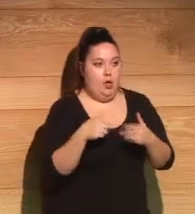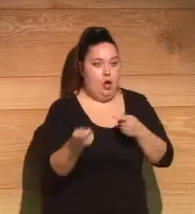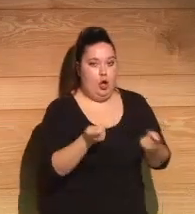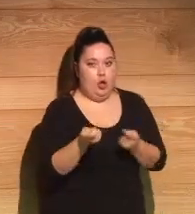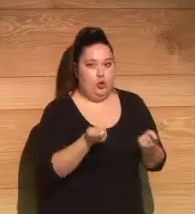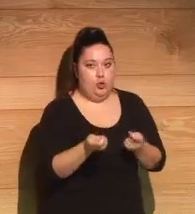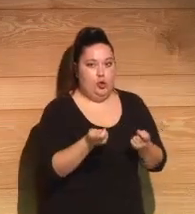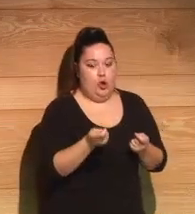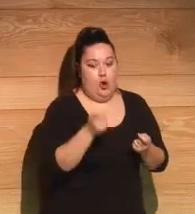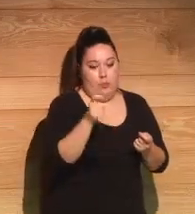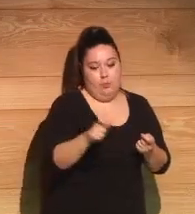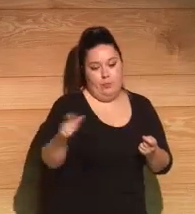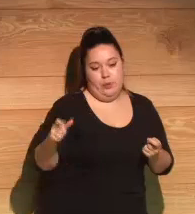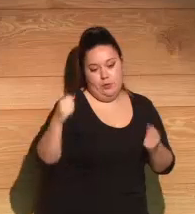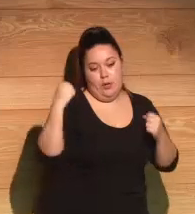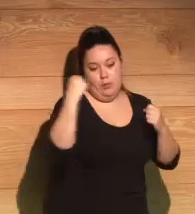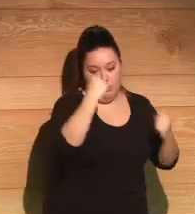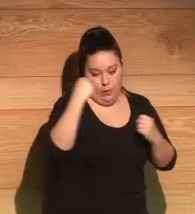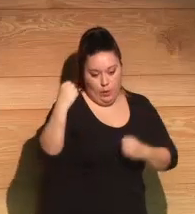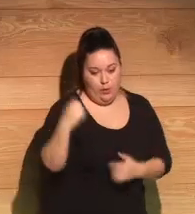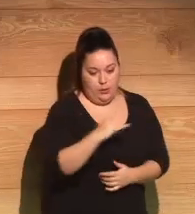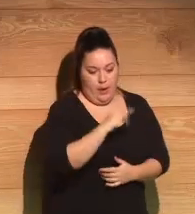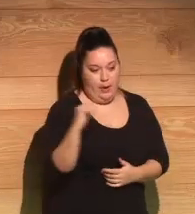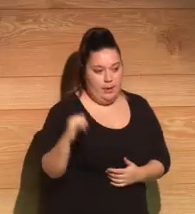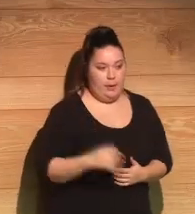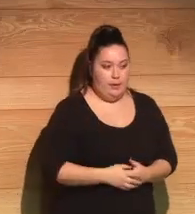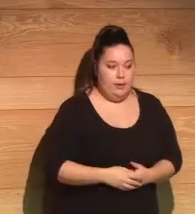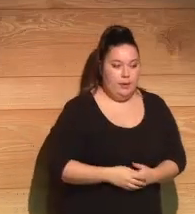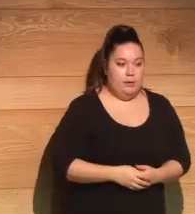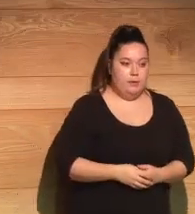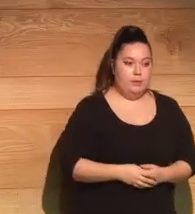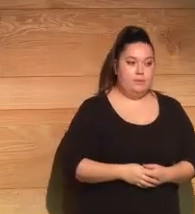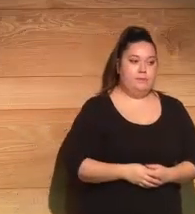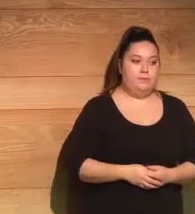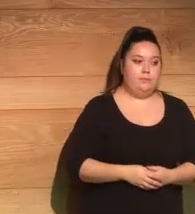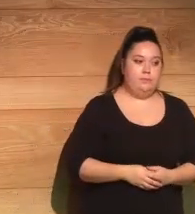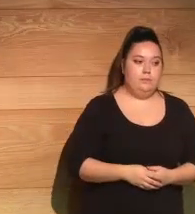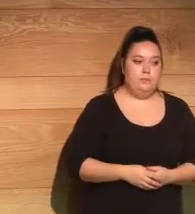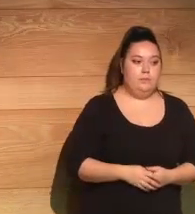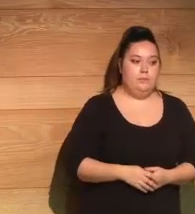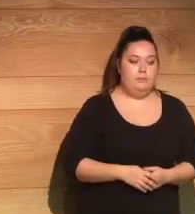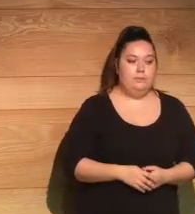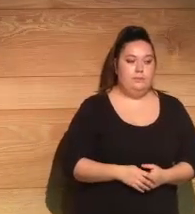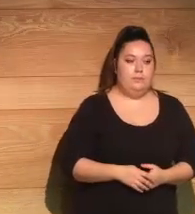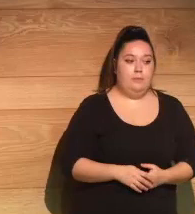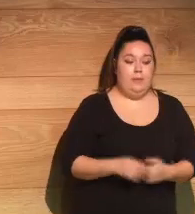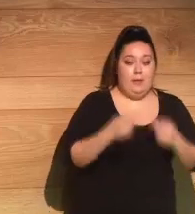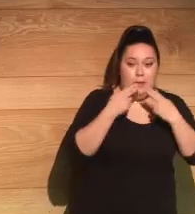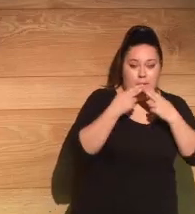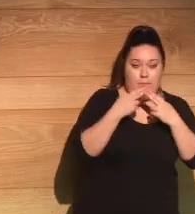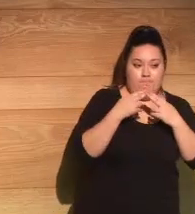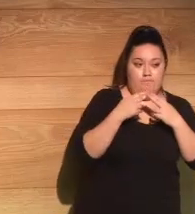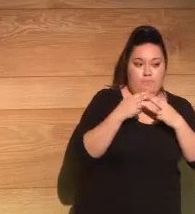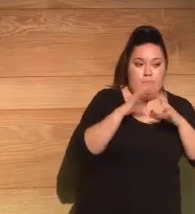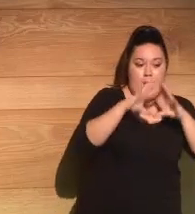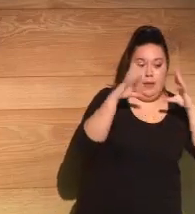los intereses relacionados. Por otra parte, en la esfera pública antes no era perfecta,